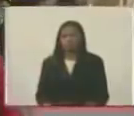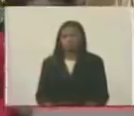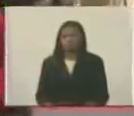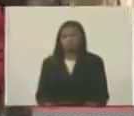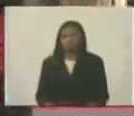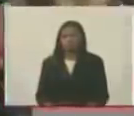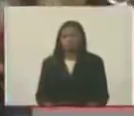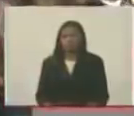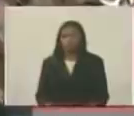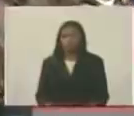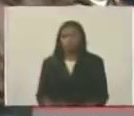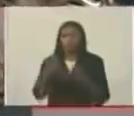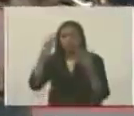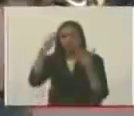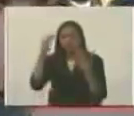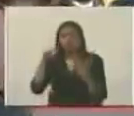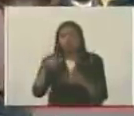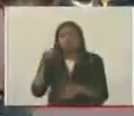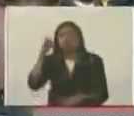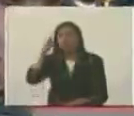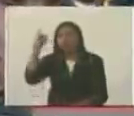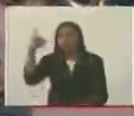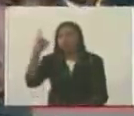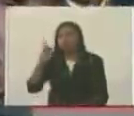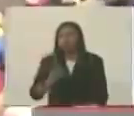Un saludo de Yaracuy.